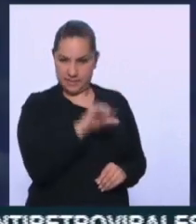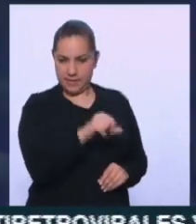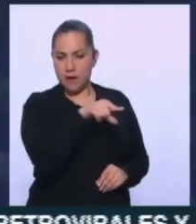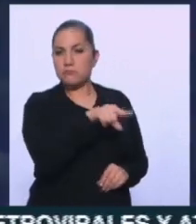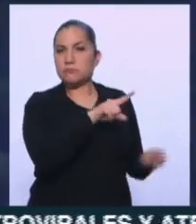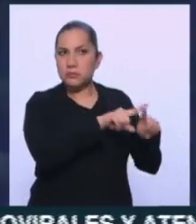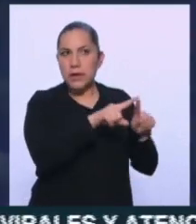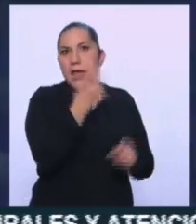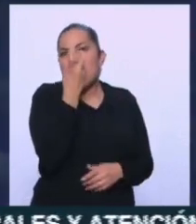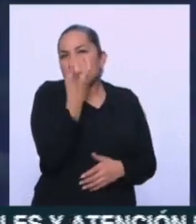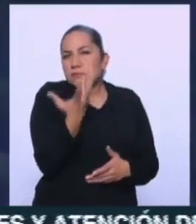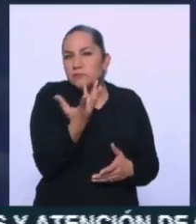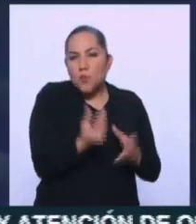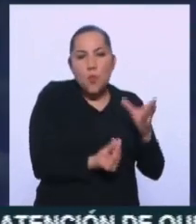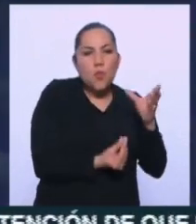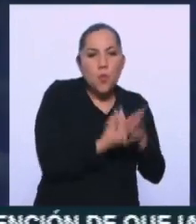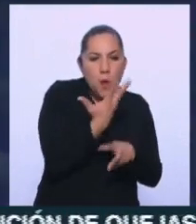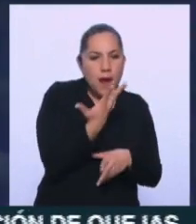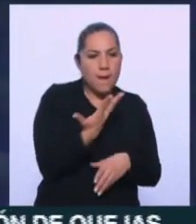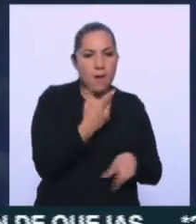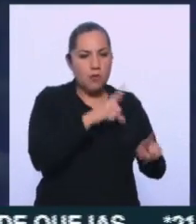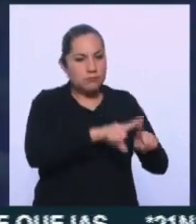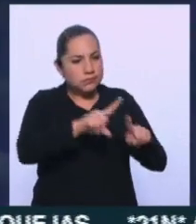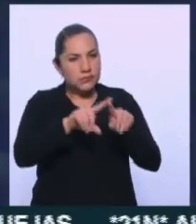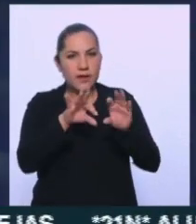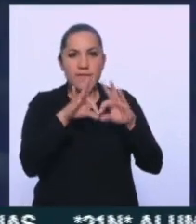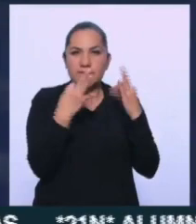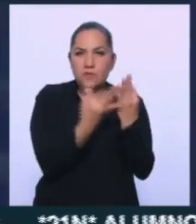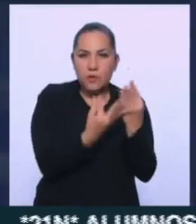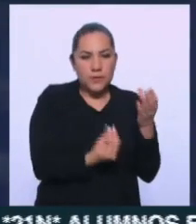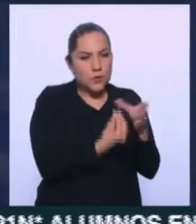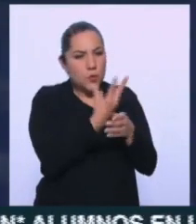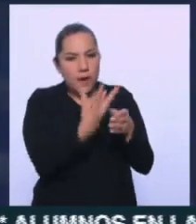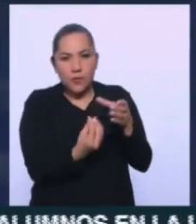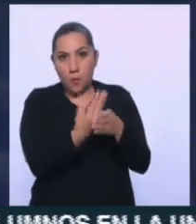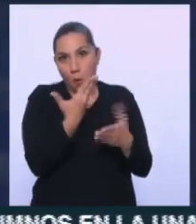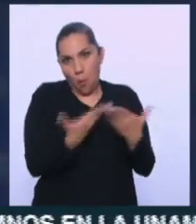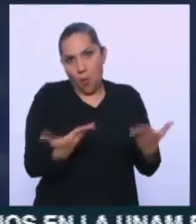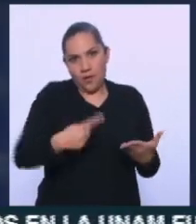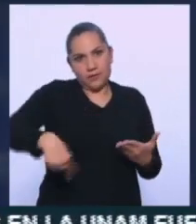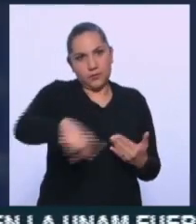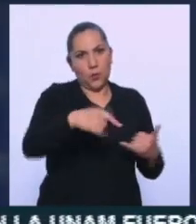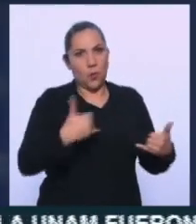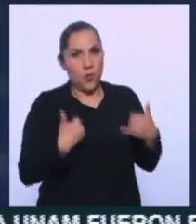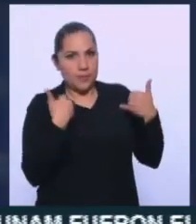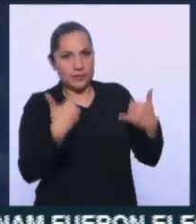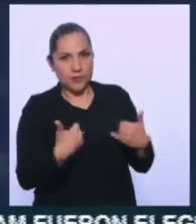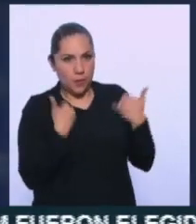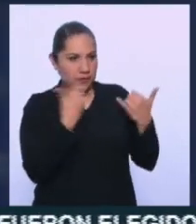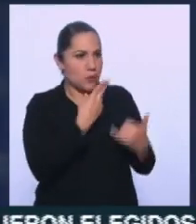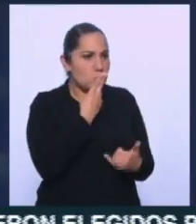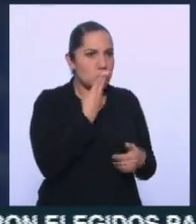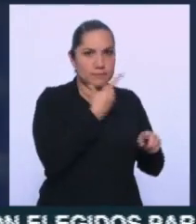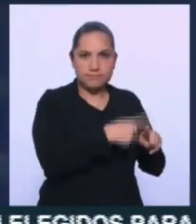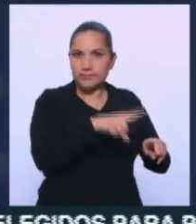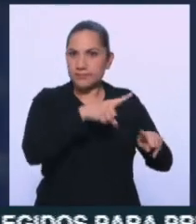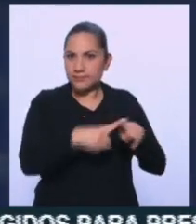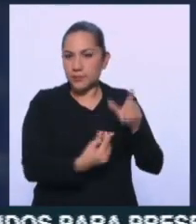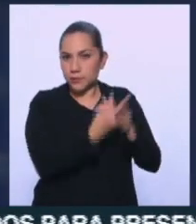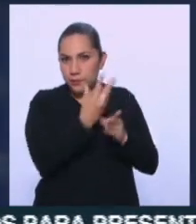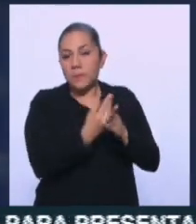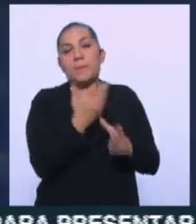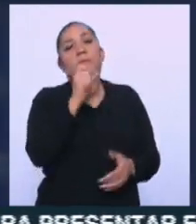nuevos lenguajes, las nuevas formas, las nuevas narrativas que los chavos están usando mucho. Y además tenemos la de siempre, que